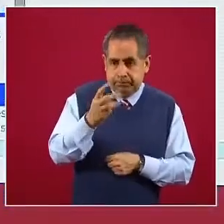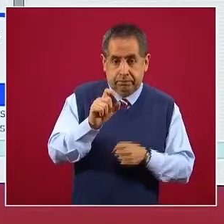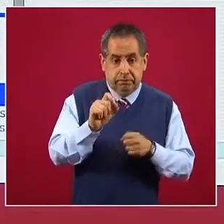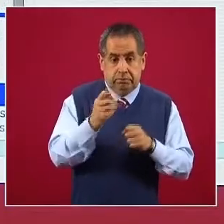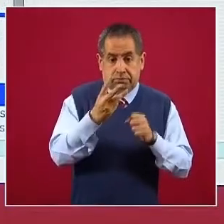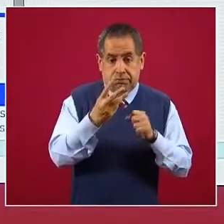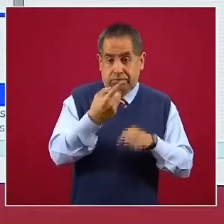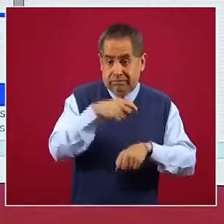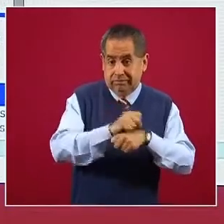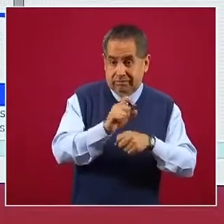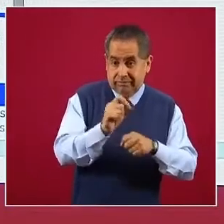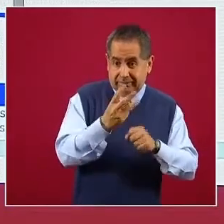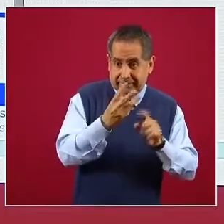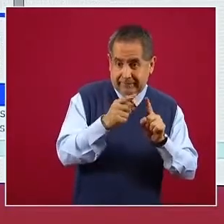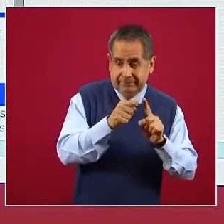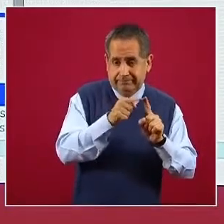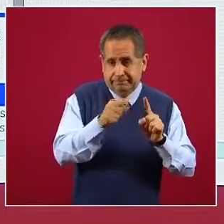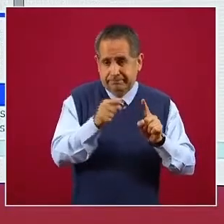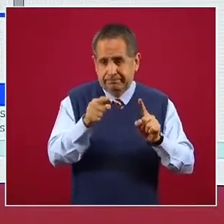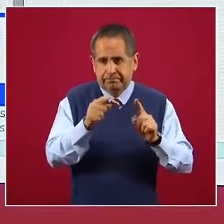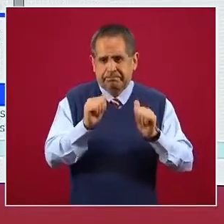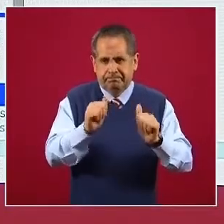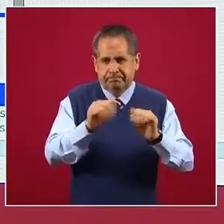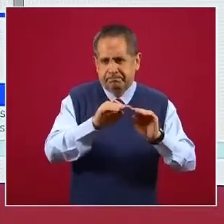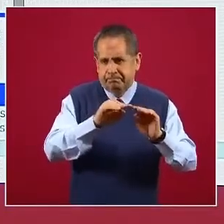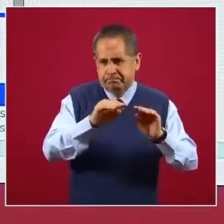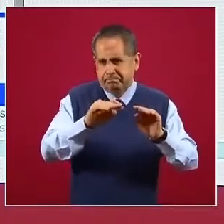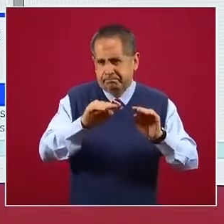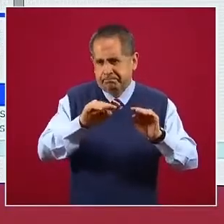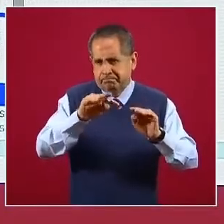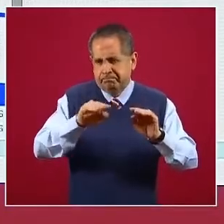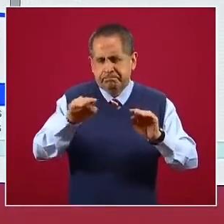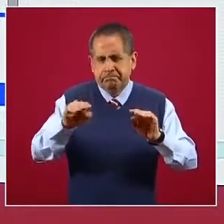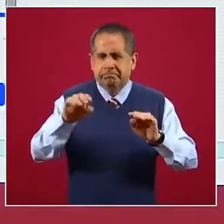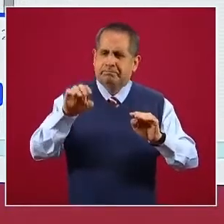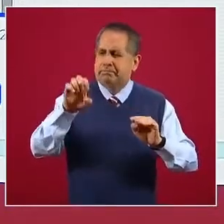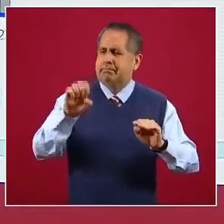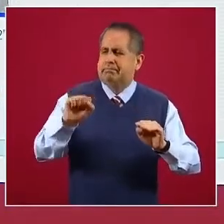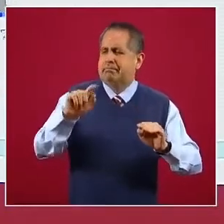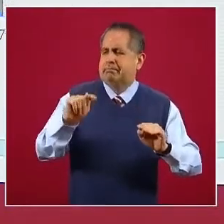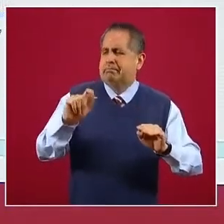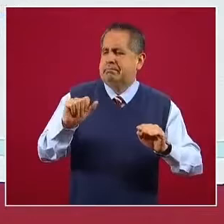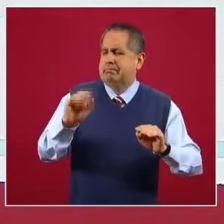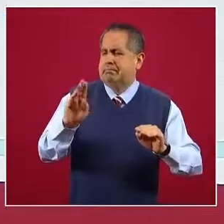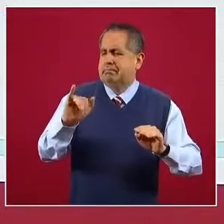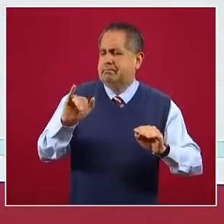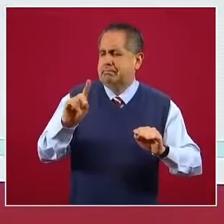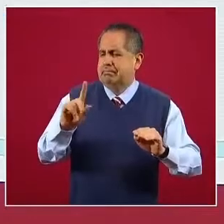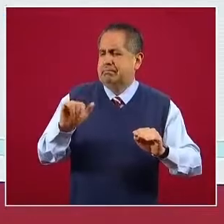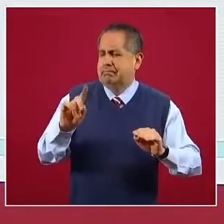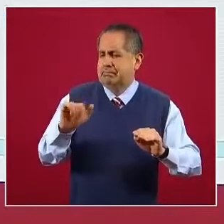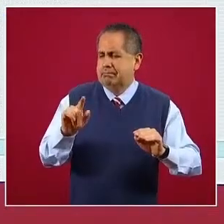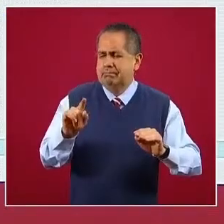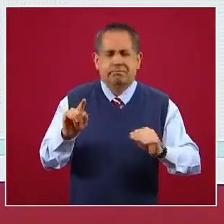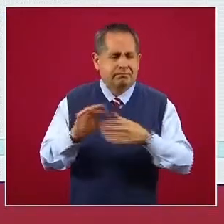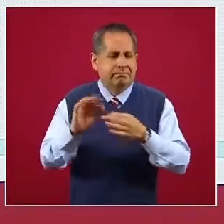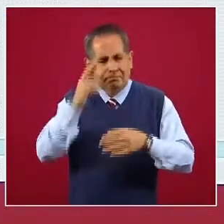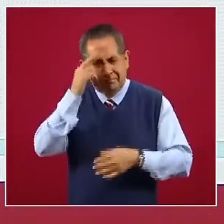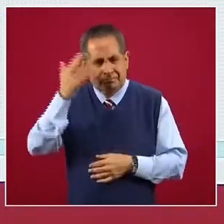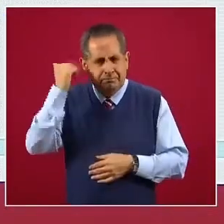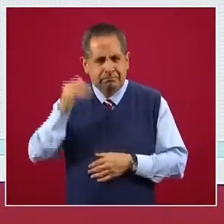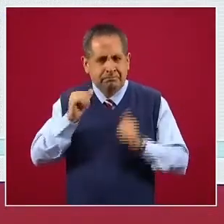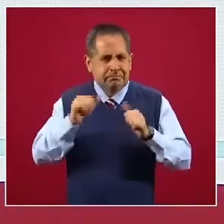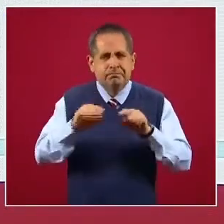la semana 23 una estabilidad. Este término es un término genérico que usamos ya hace algunas